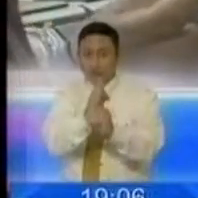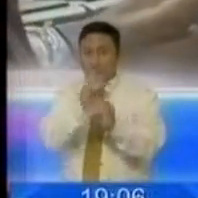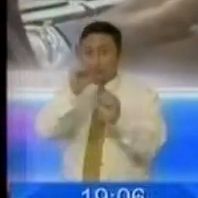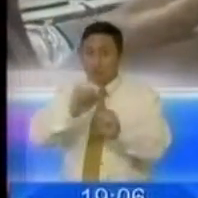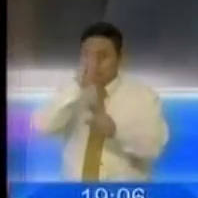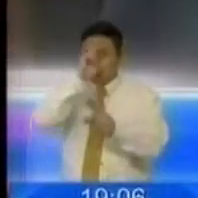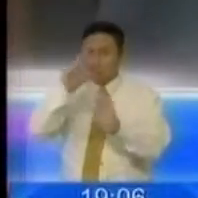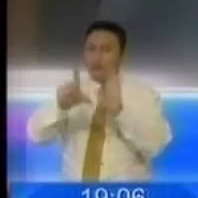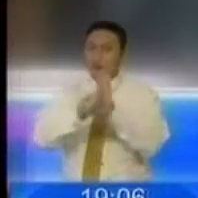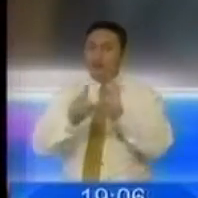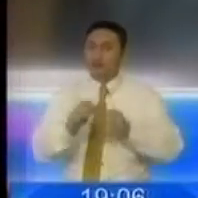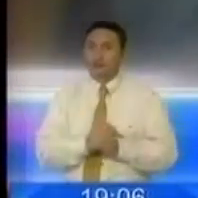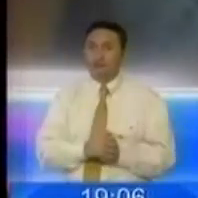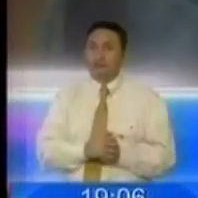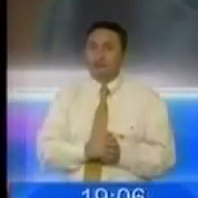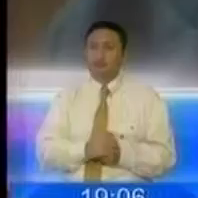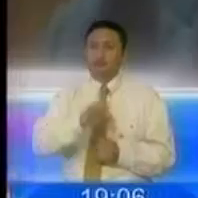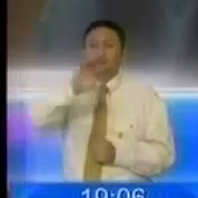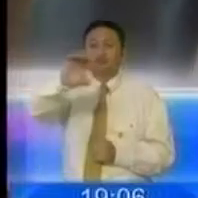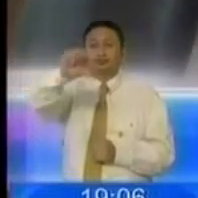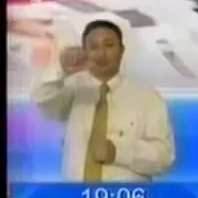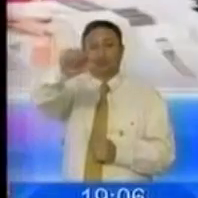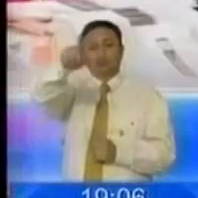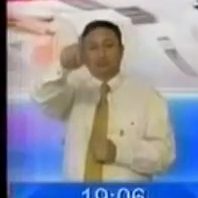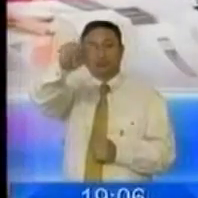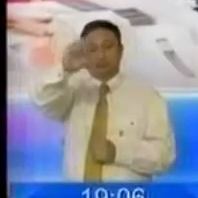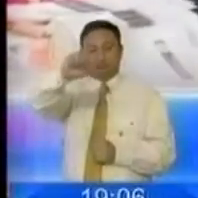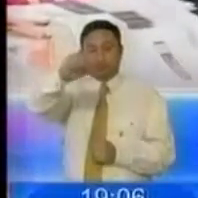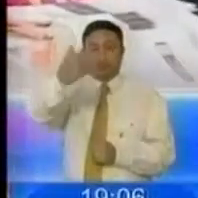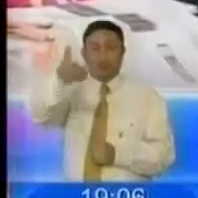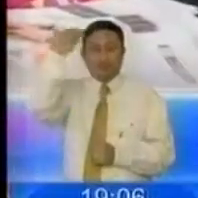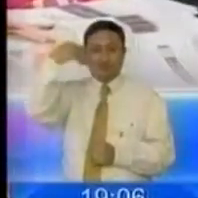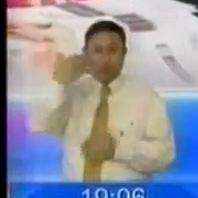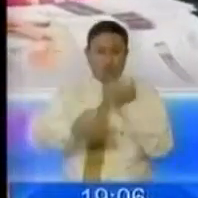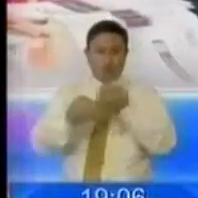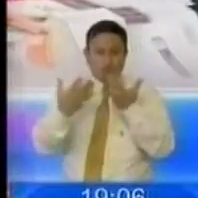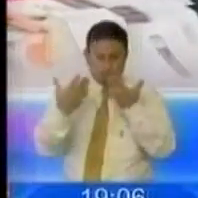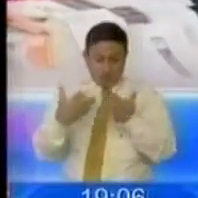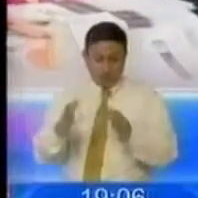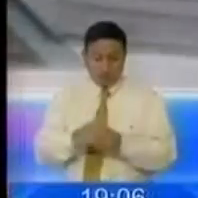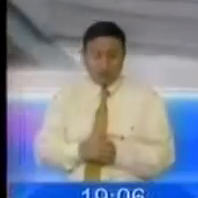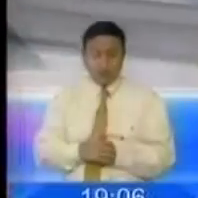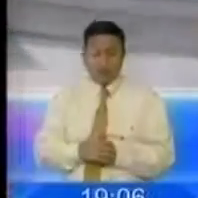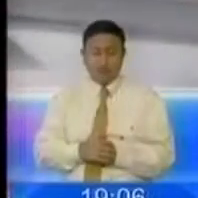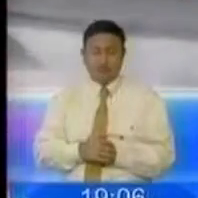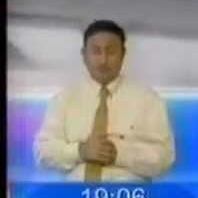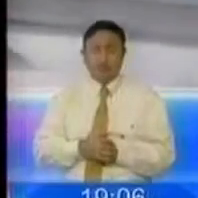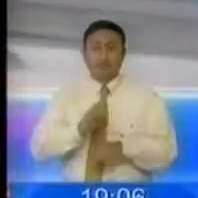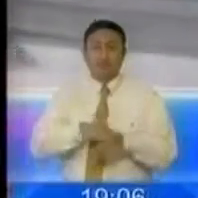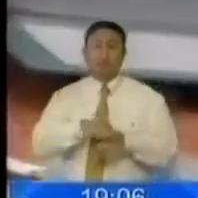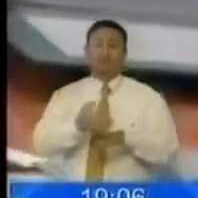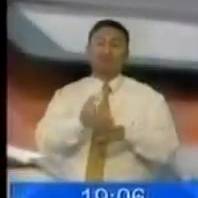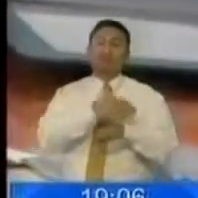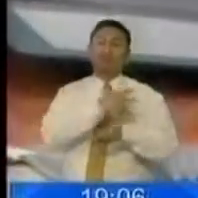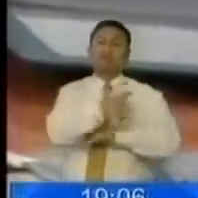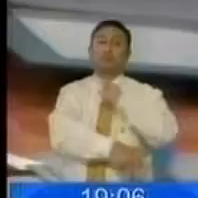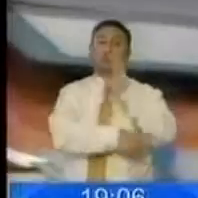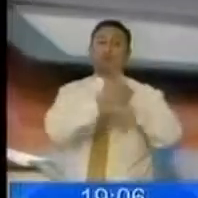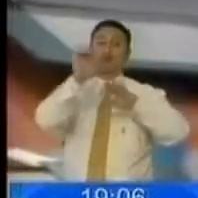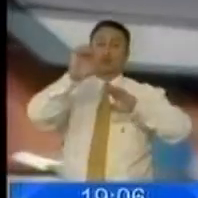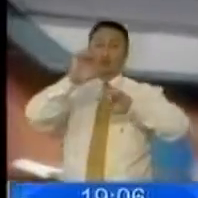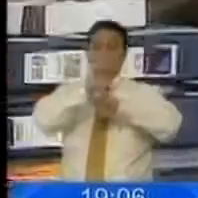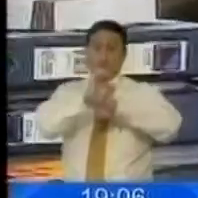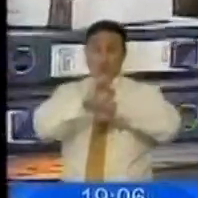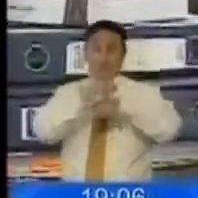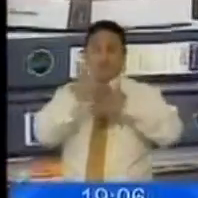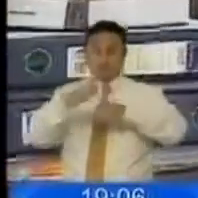con la ley. Carlos Pareja Yanuseli, como Alex Bravo, ya han enfrentado a la justicia por distintos delitos vinculados a sus actividades en la petrolera estatal